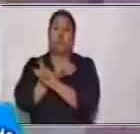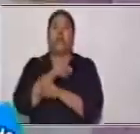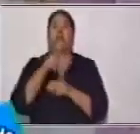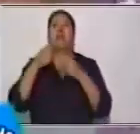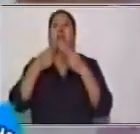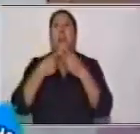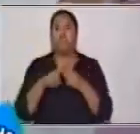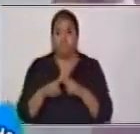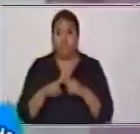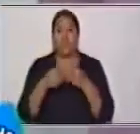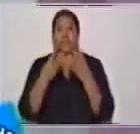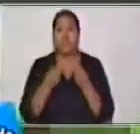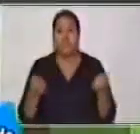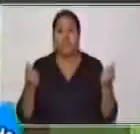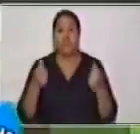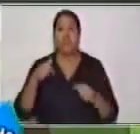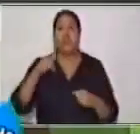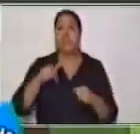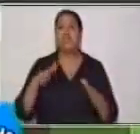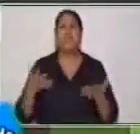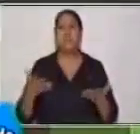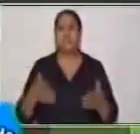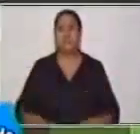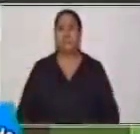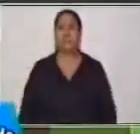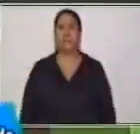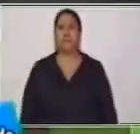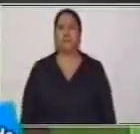a resolver nuestro sistema.